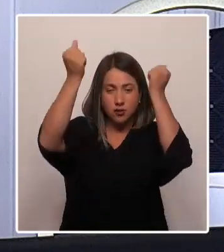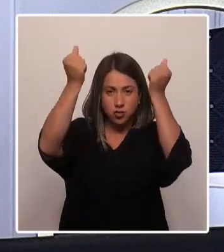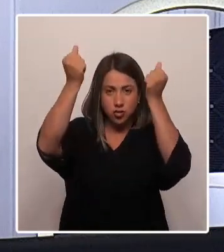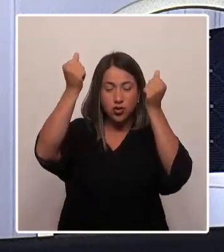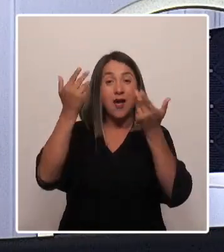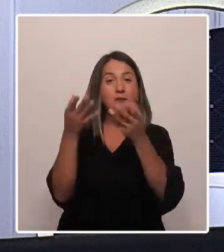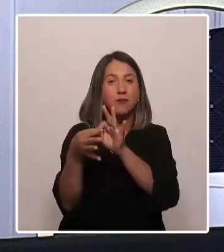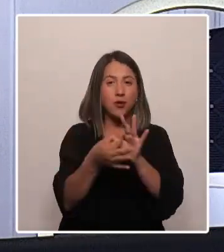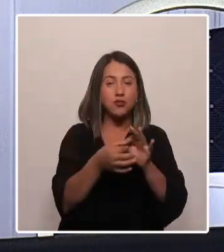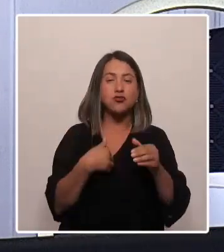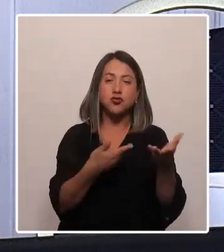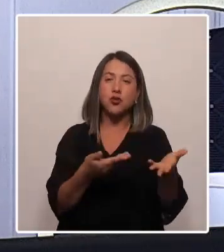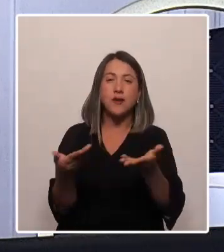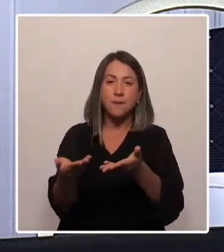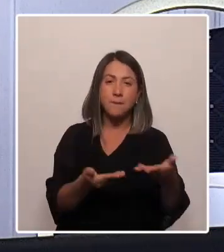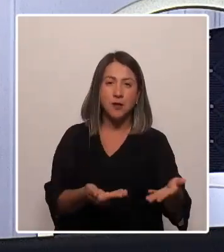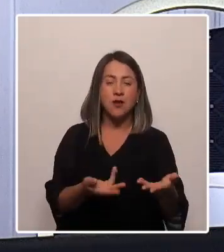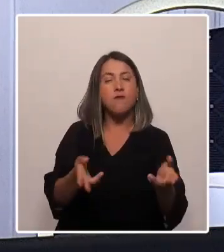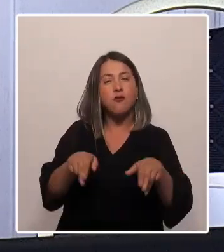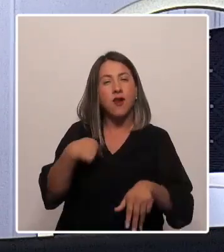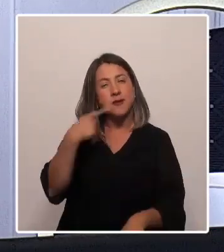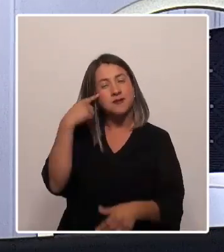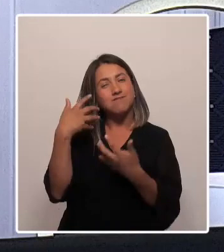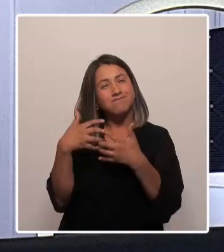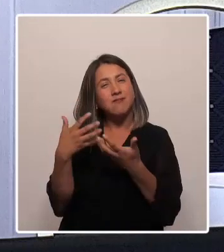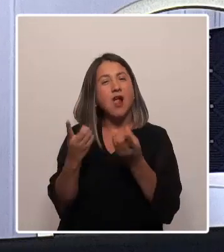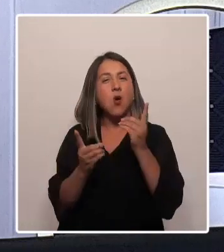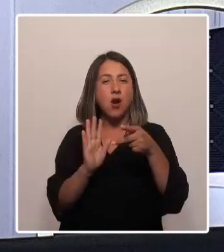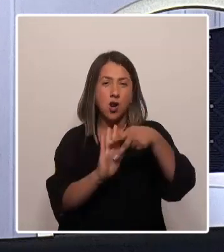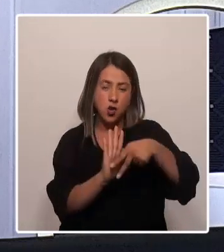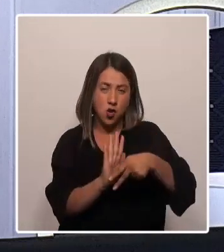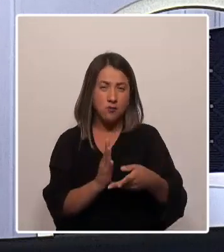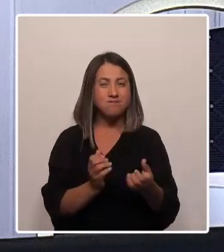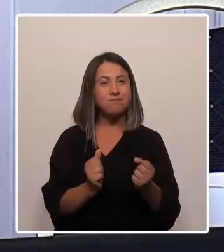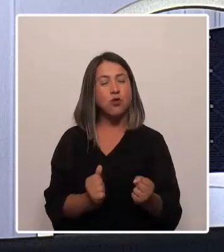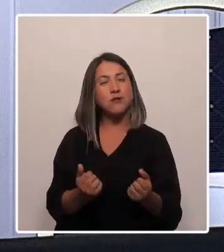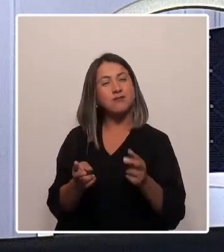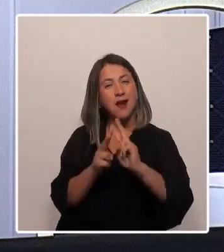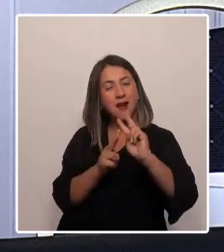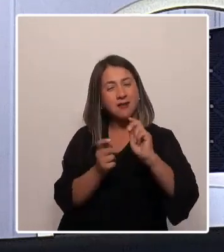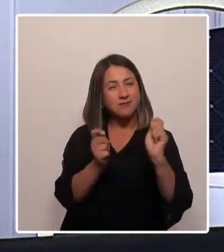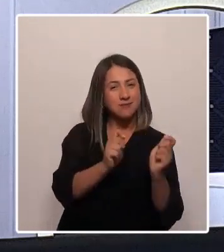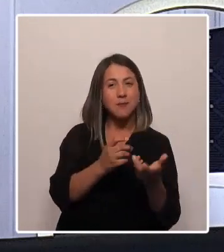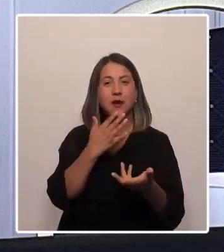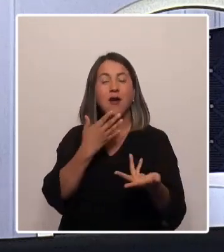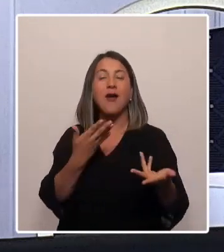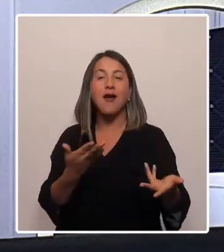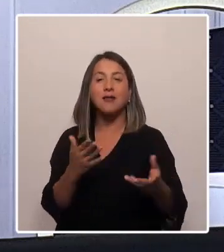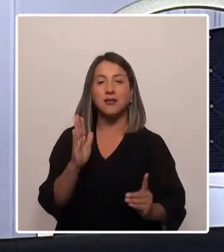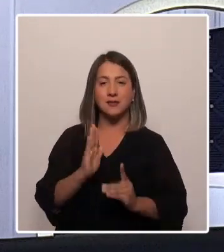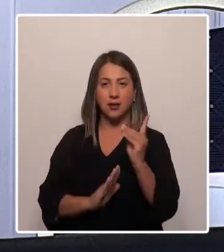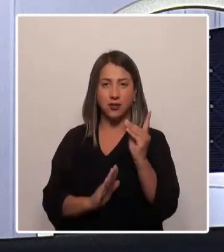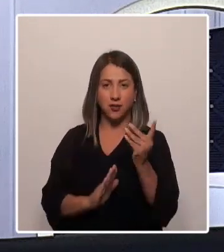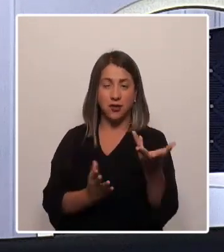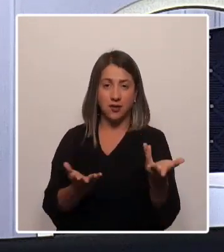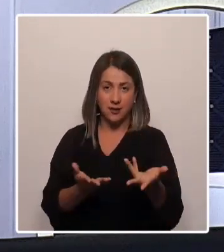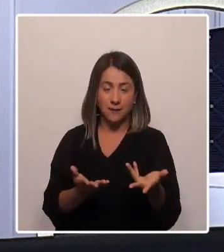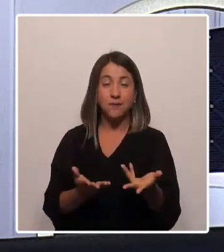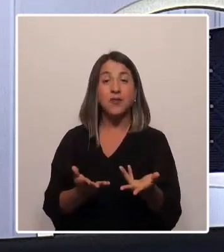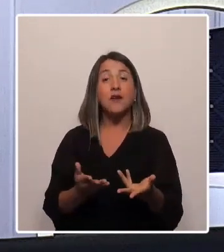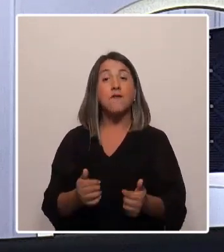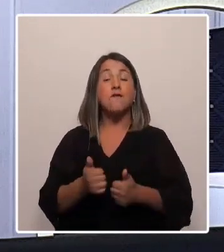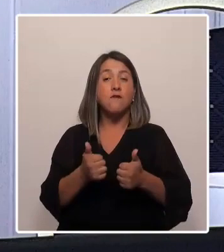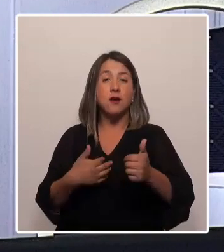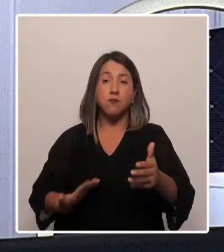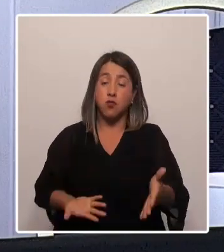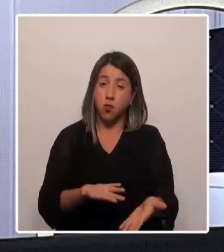que invito a repensar algunas de estas normas, a poder perfeccionarlas para que desarrollen una buena